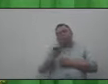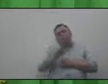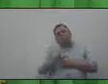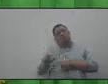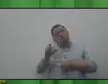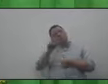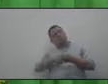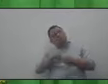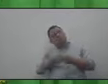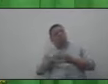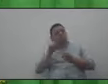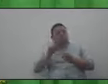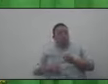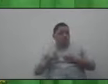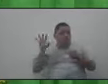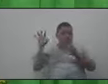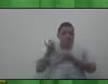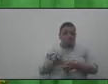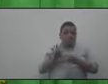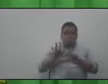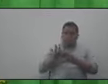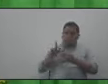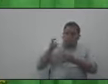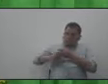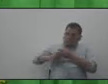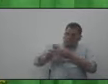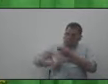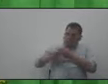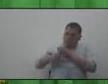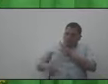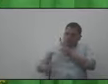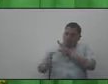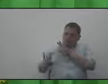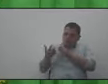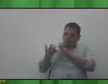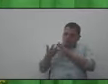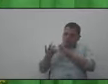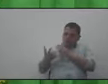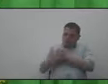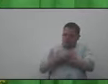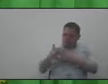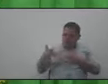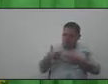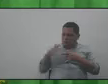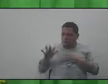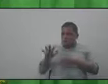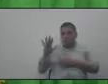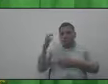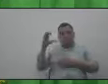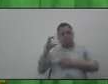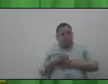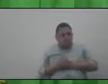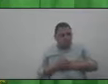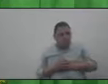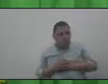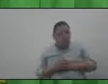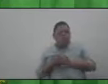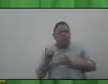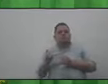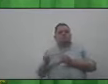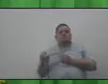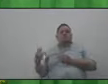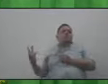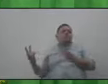que a la luz de la reforma del sistema de salud en el país, pues uno nota con